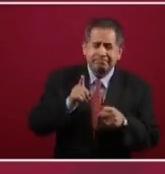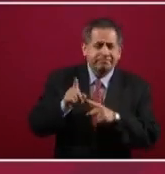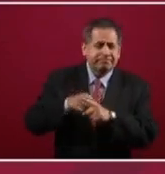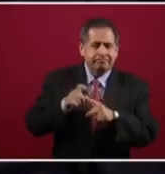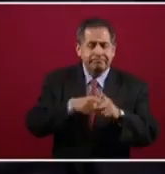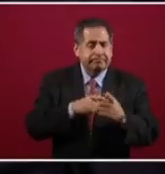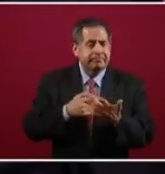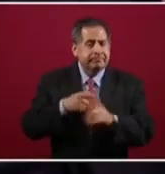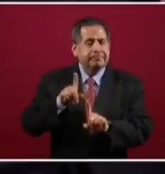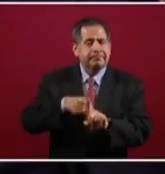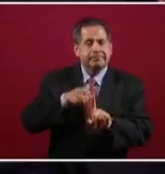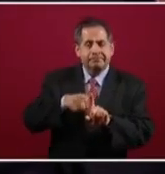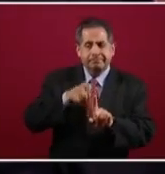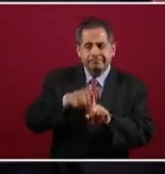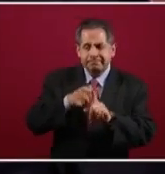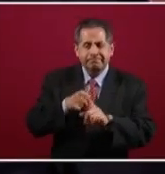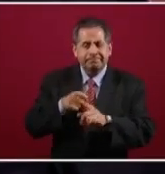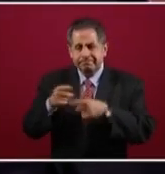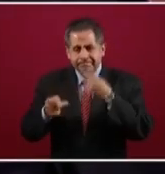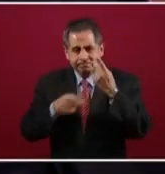la caricatura.